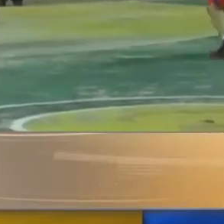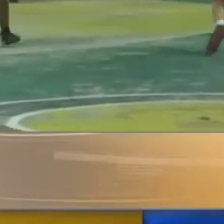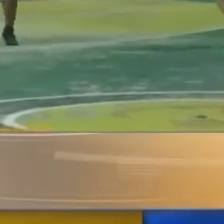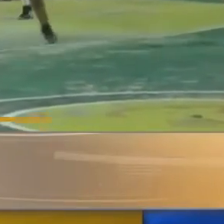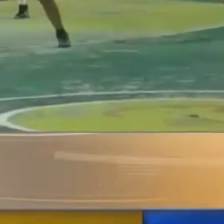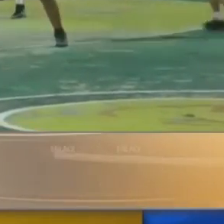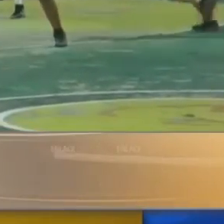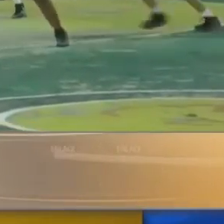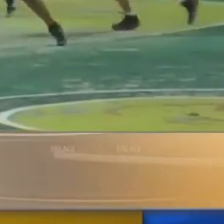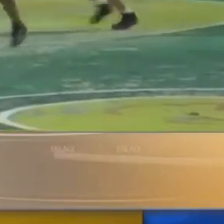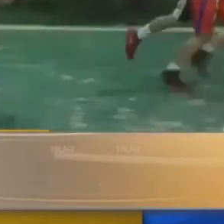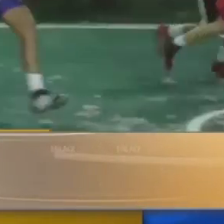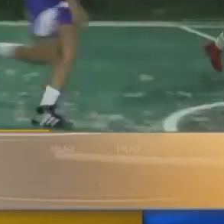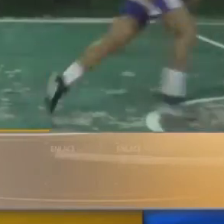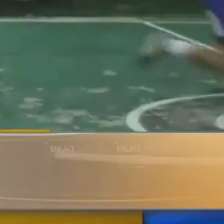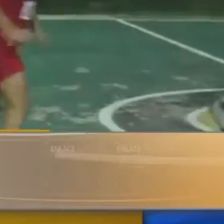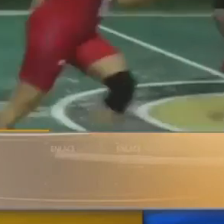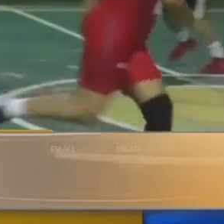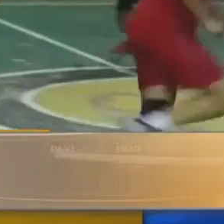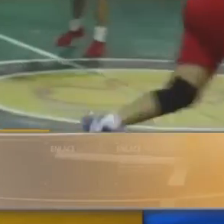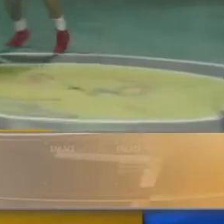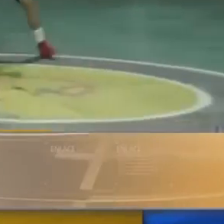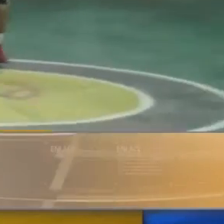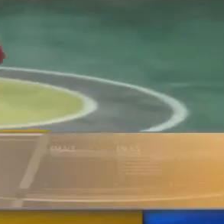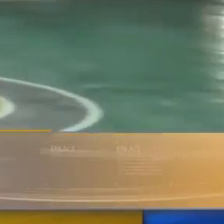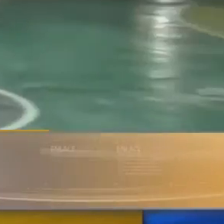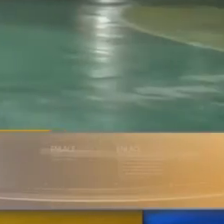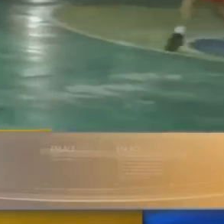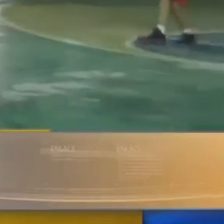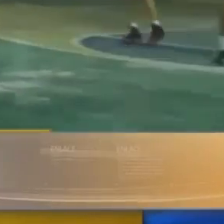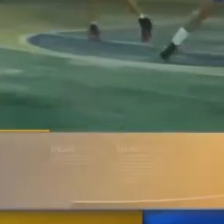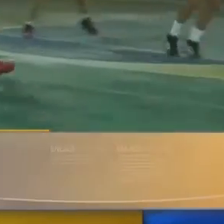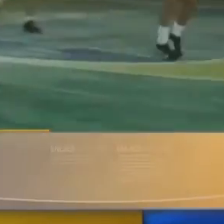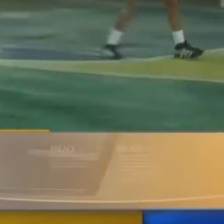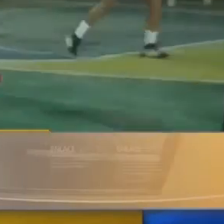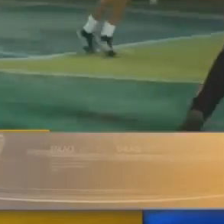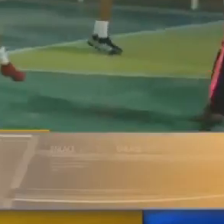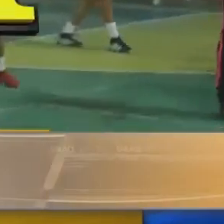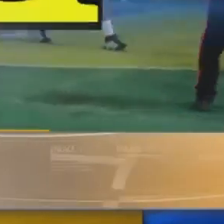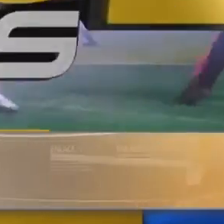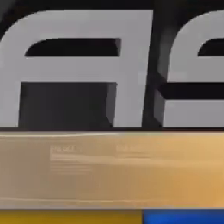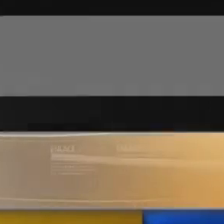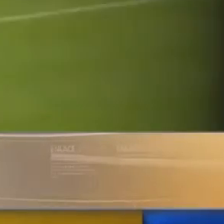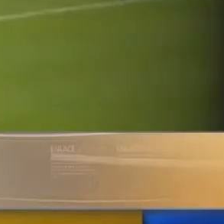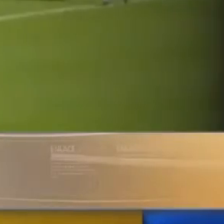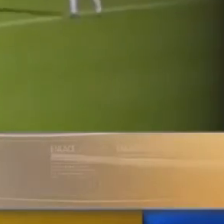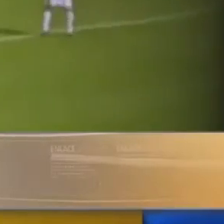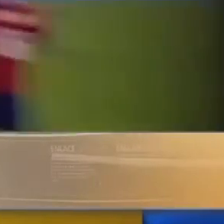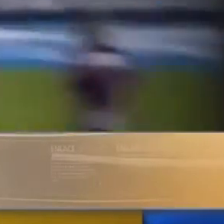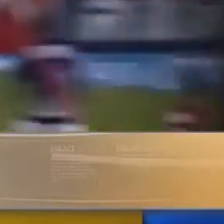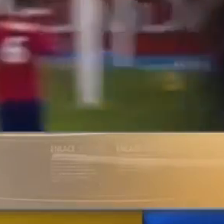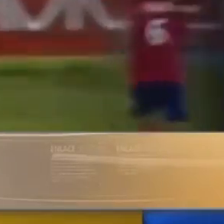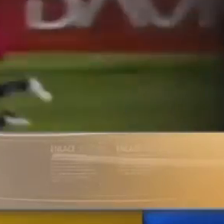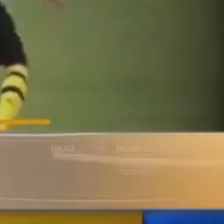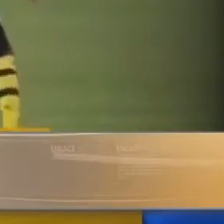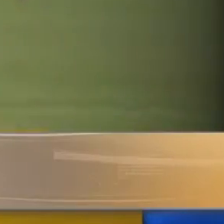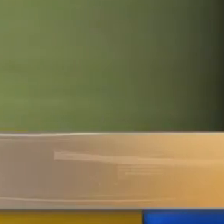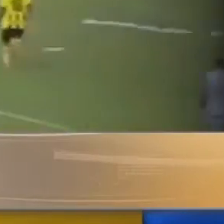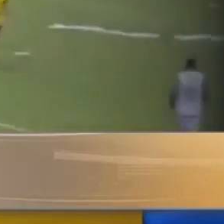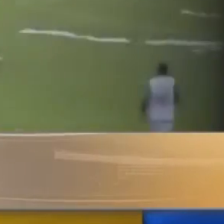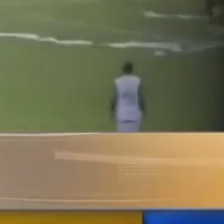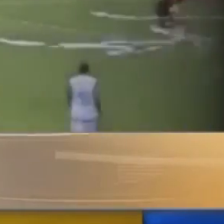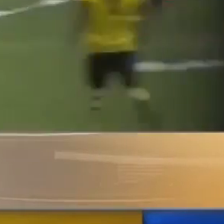en Bucaramanga, representando a Barranca Bermeja en el campeonato departamental preparatorio para el Zonal Nacional. Ya está definida cómo se jugará